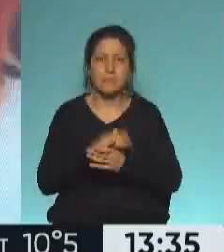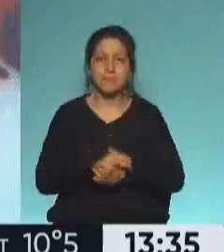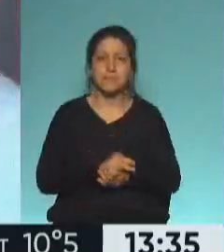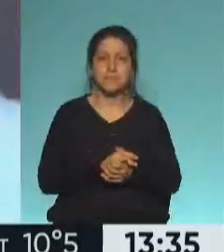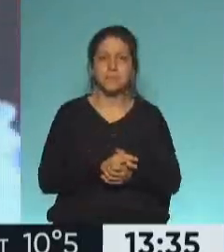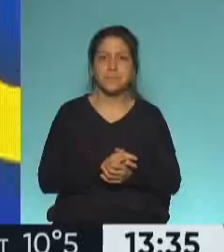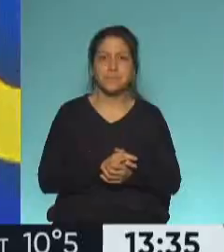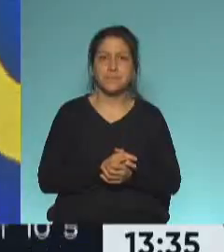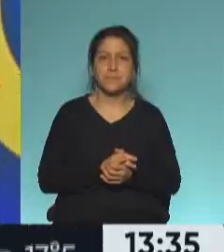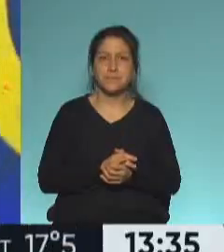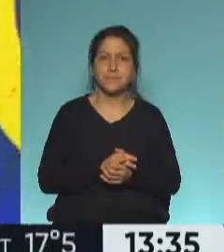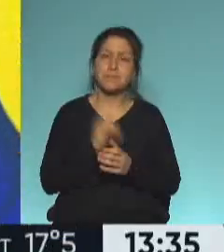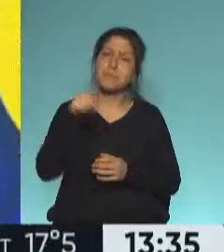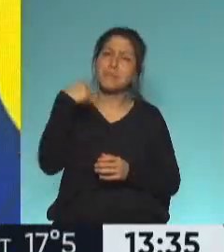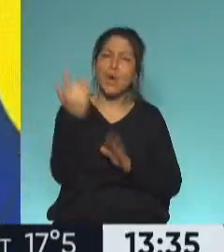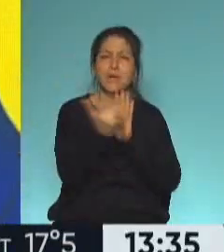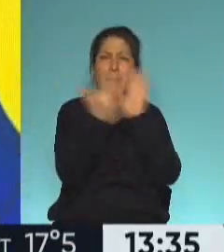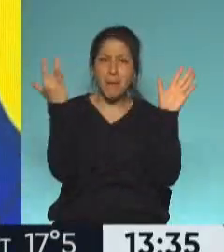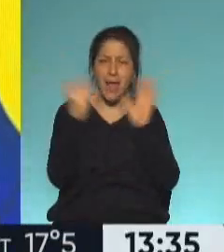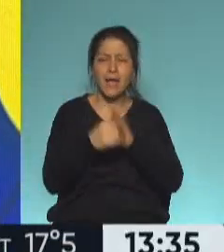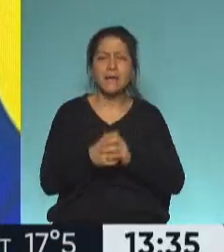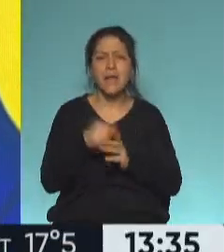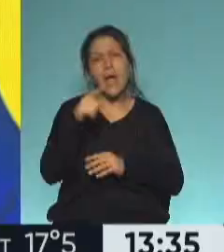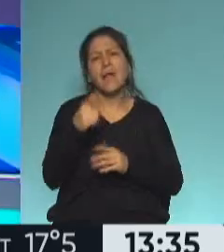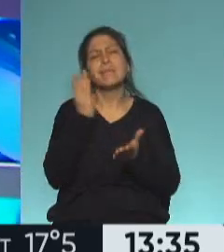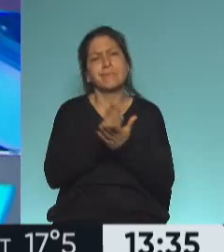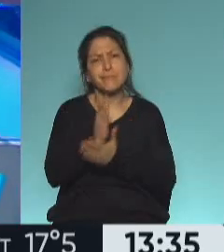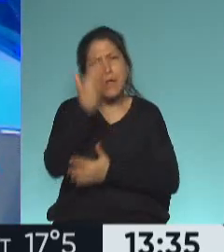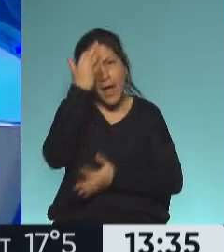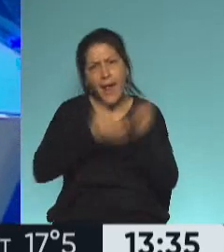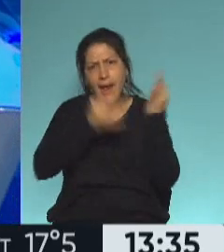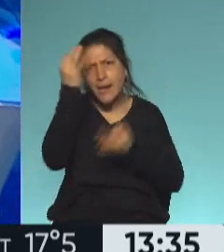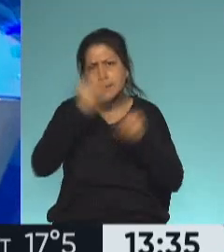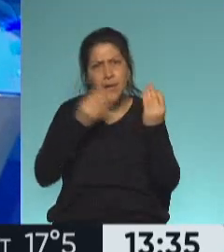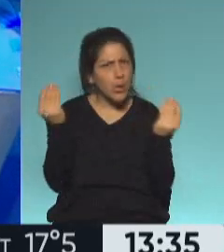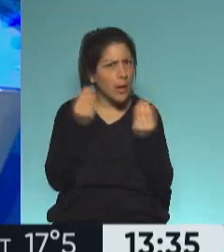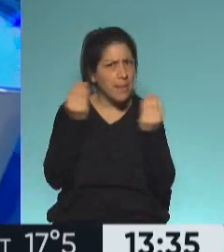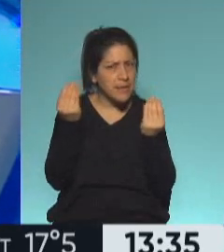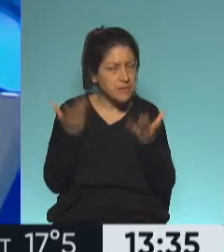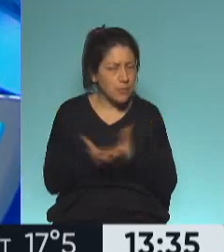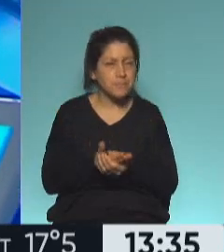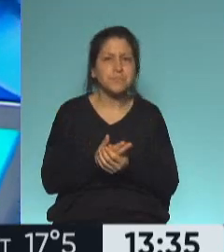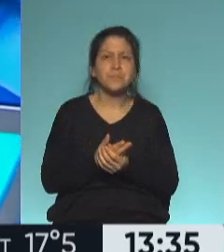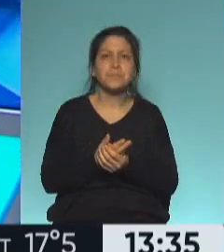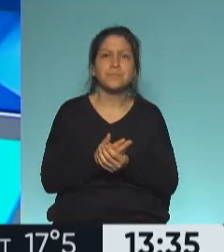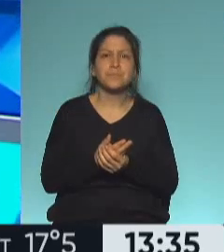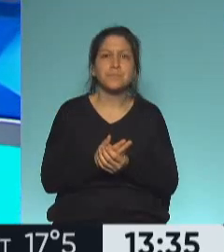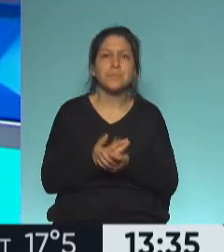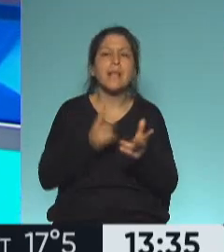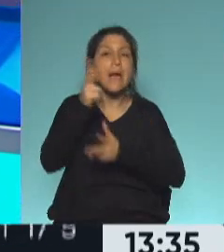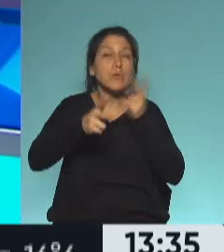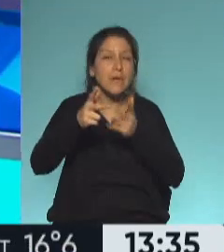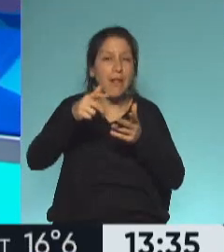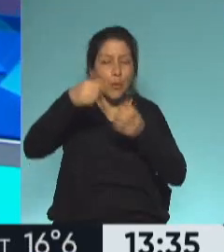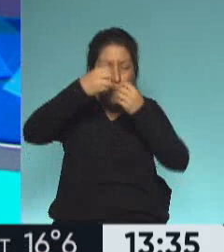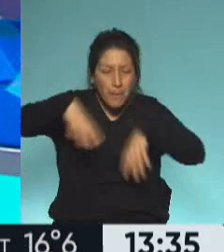a la siguiente placa, donde ahí seguimos analizando qué es lo que pasó. Ya estamos hablando de comienzos de este año,